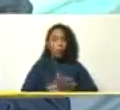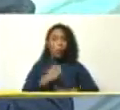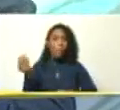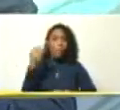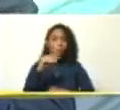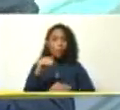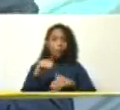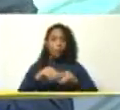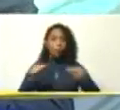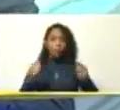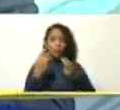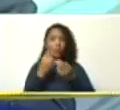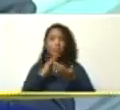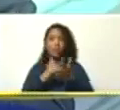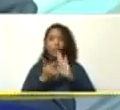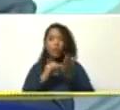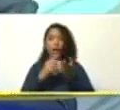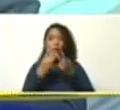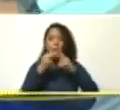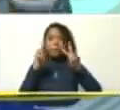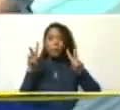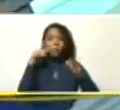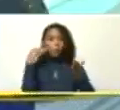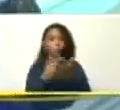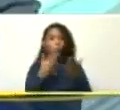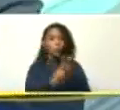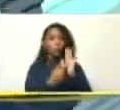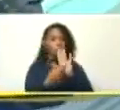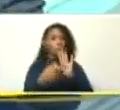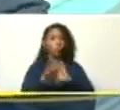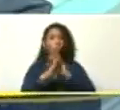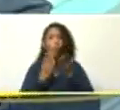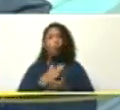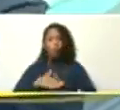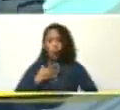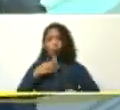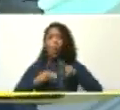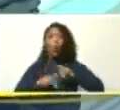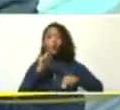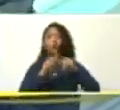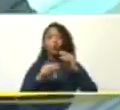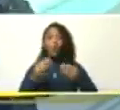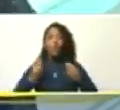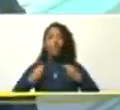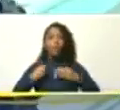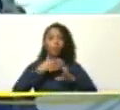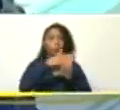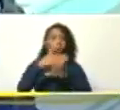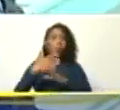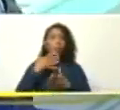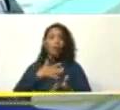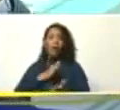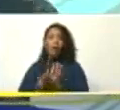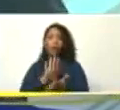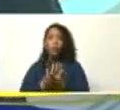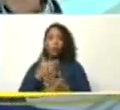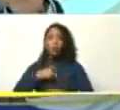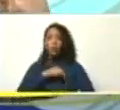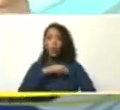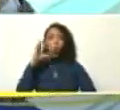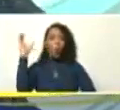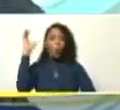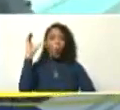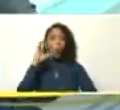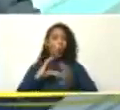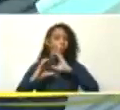continente de la paz. Vamos a demostrarle al mundo que aquí podemos construir una convivencia armónica, y nosotros los comunicadores y las